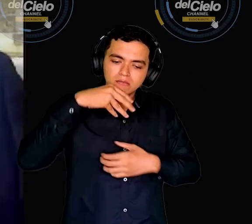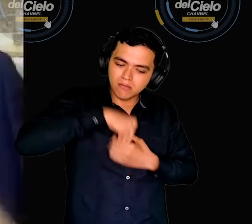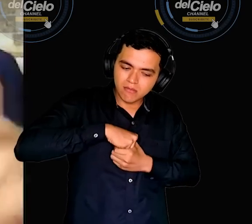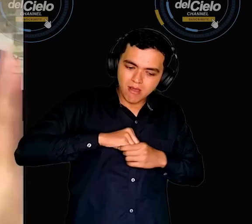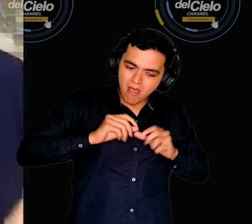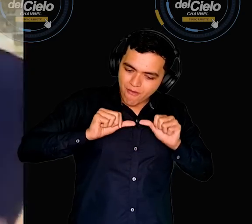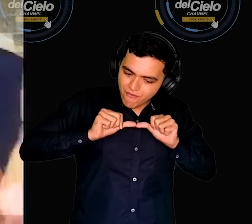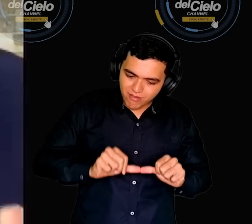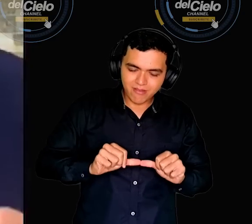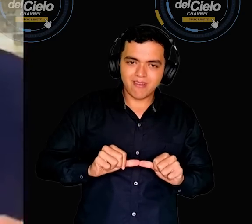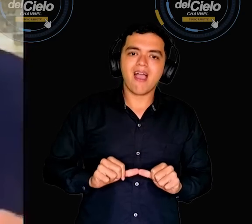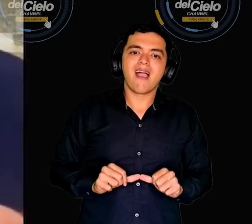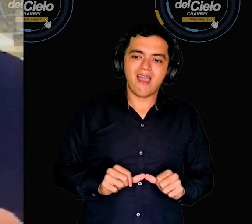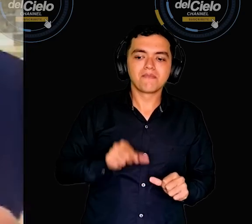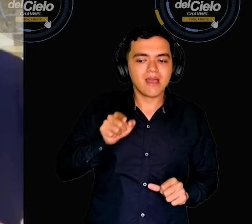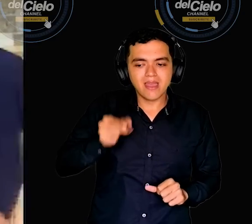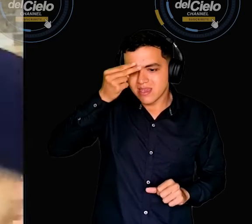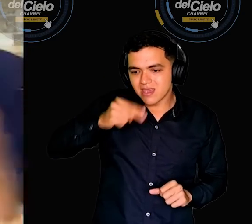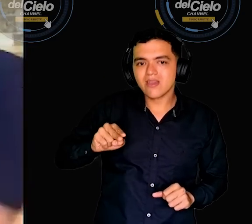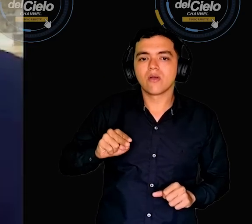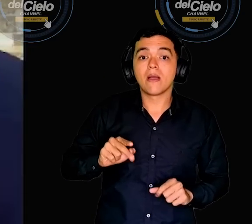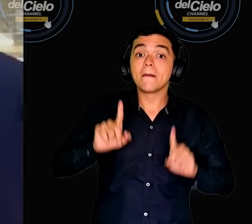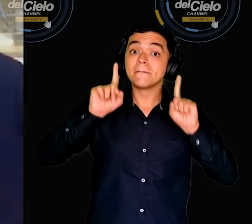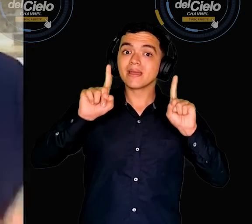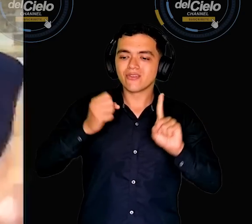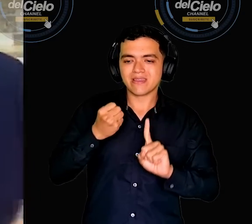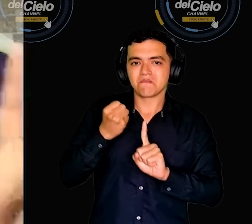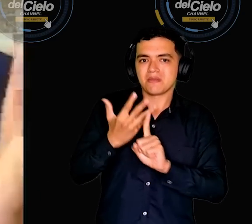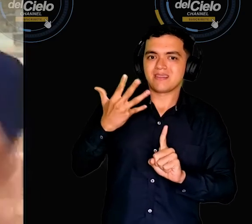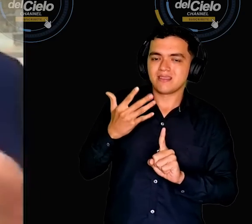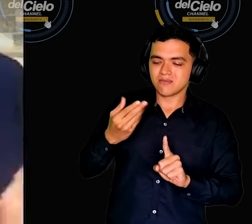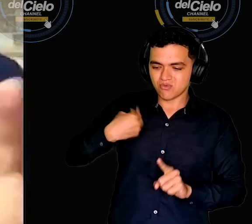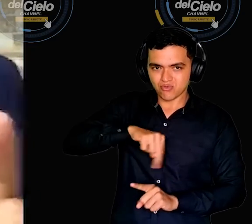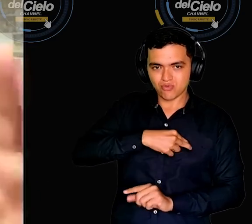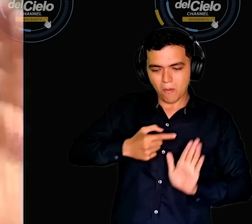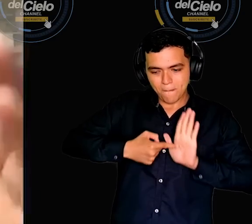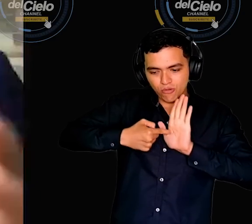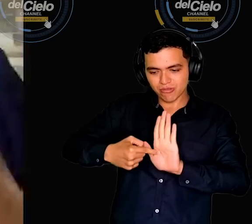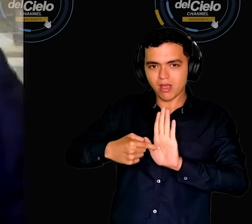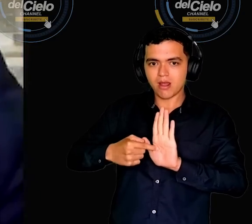cristiano se pierda, sinceramente, y si es hijo de un pastor, más.